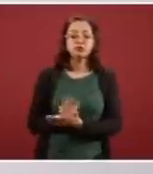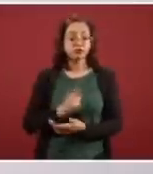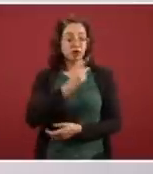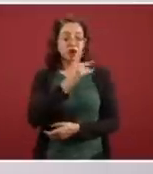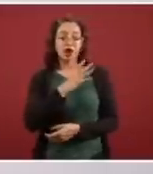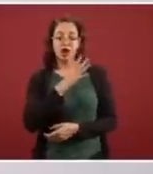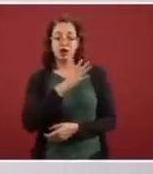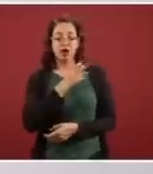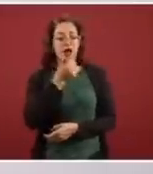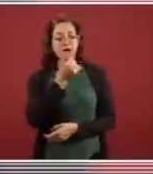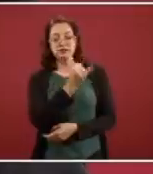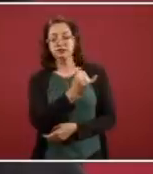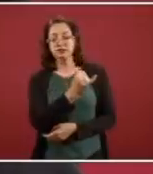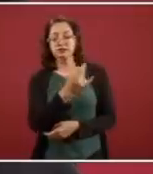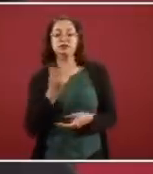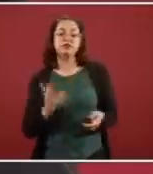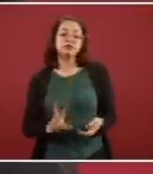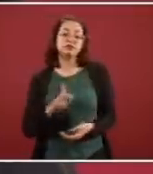Entonces hay que esperar